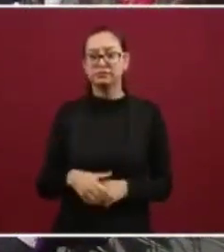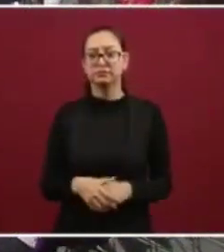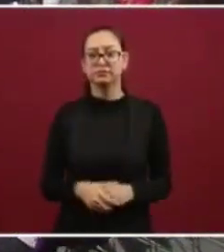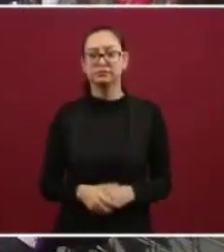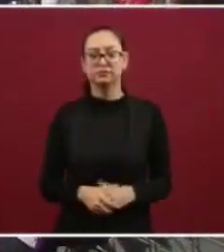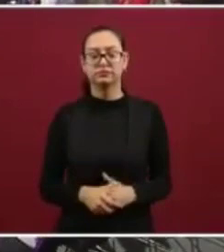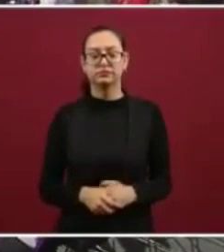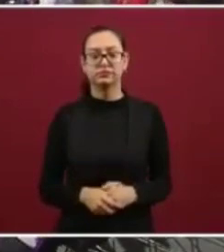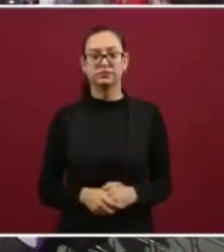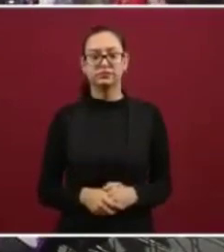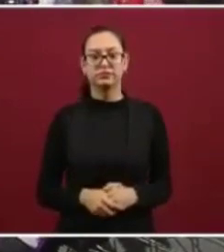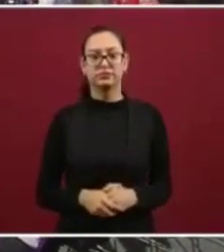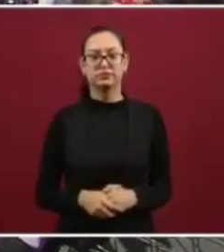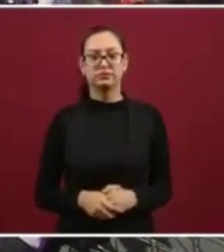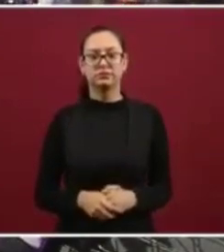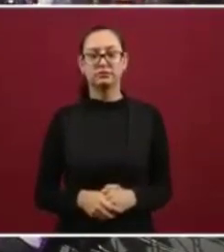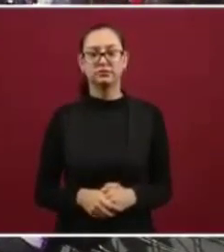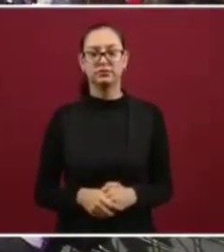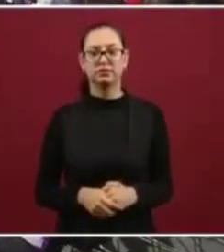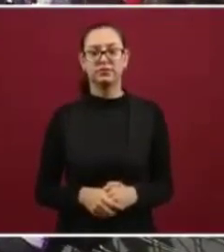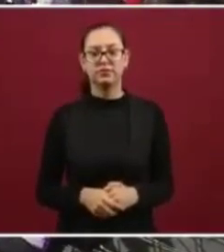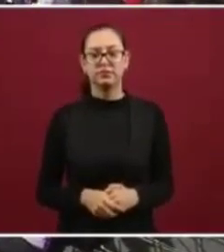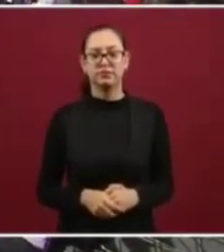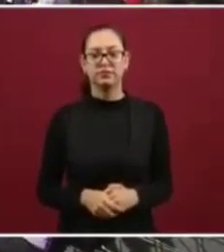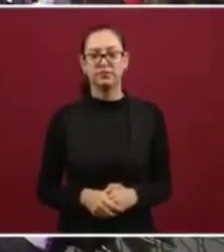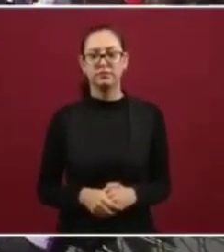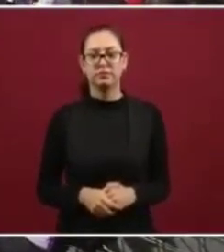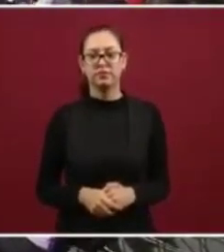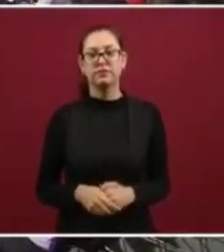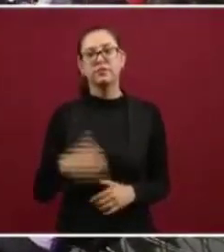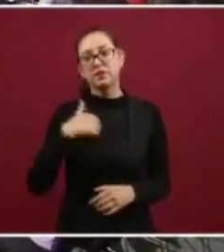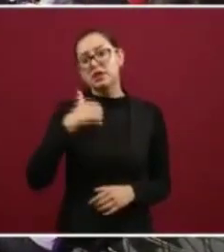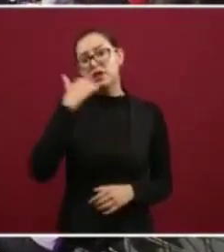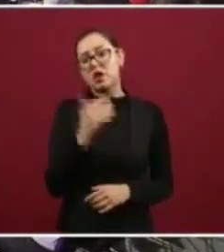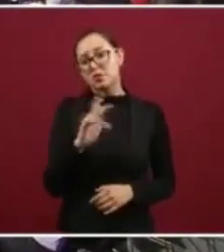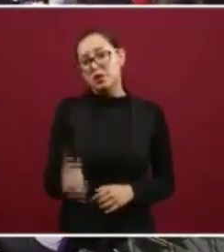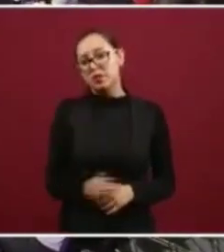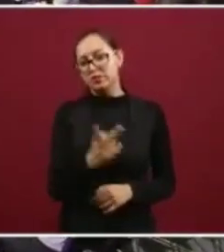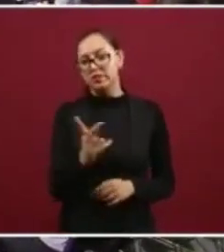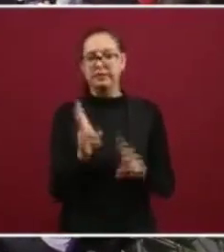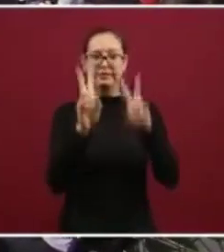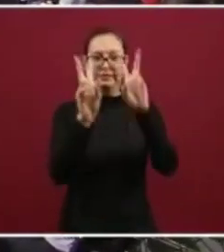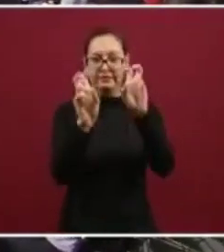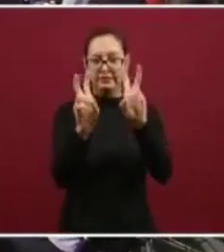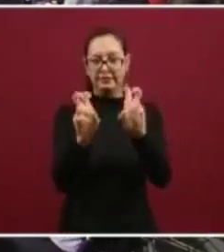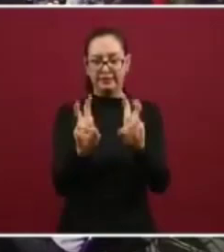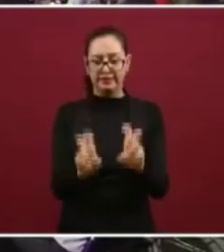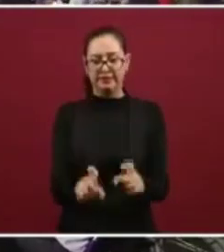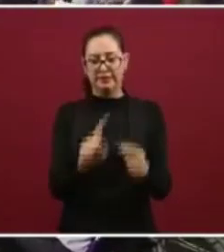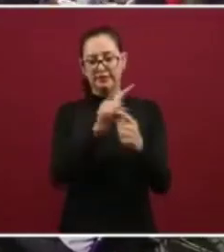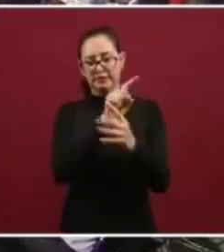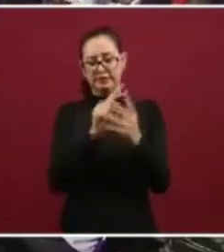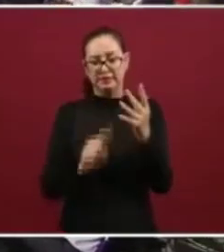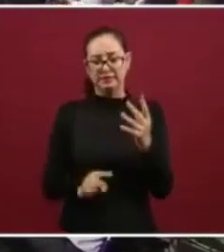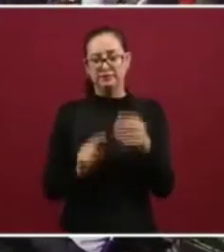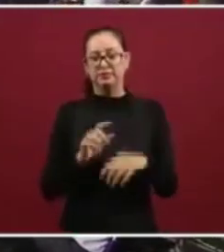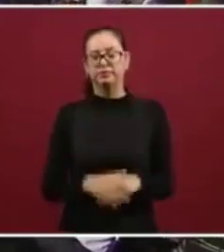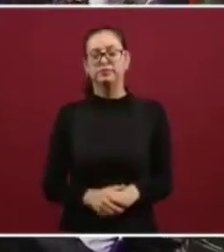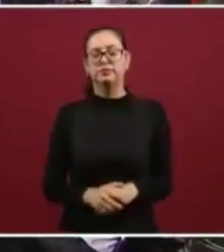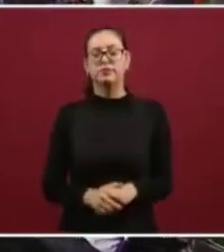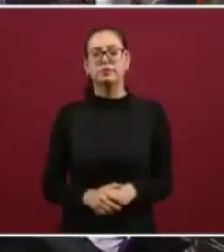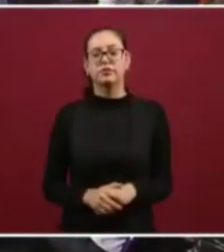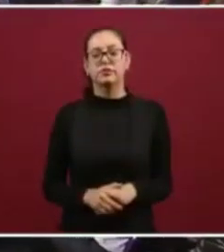días. Le quisiera preguntar sobre los siguientes temas. Primero, preguntarle cuántas plantas